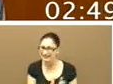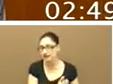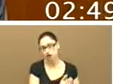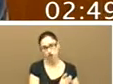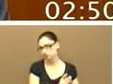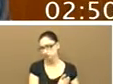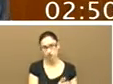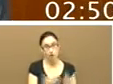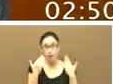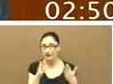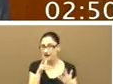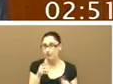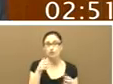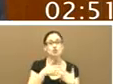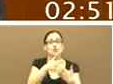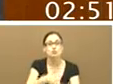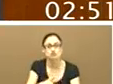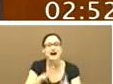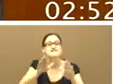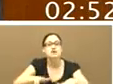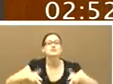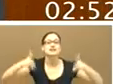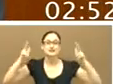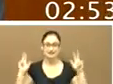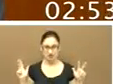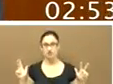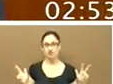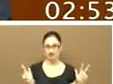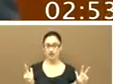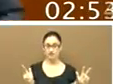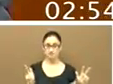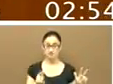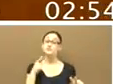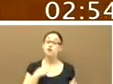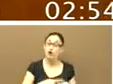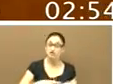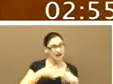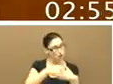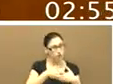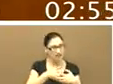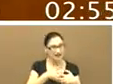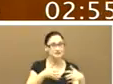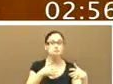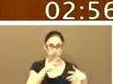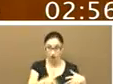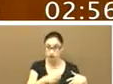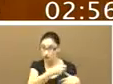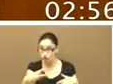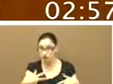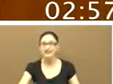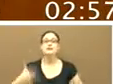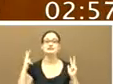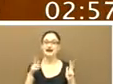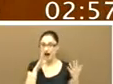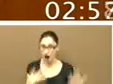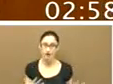libertad. Y, por tanto, nuestras renuncias de entonces fueron la semilla de la libertad de la que hoy disfrutamos. Por